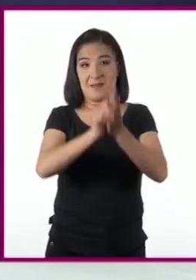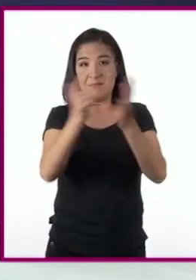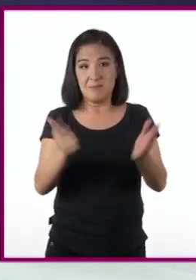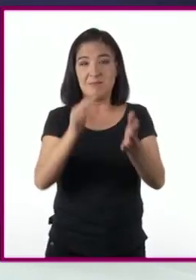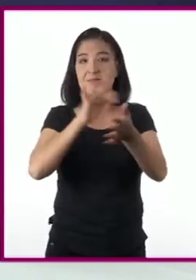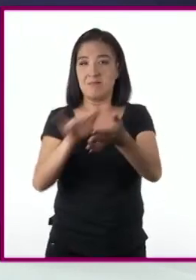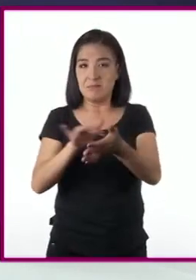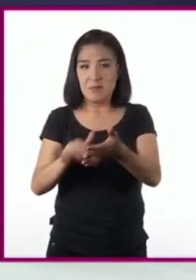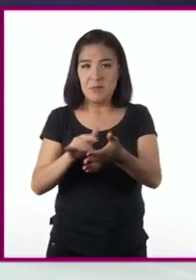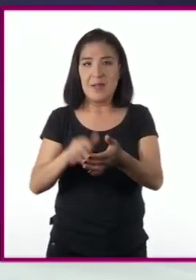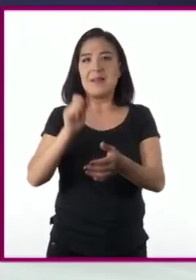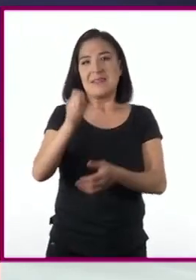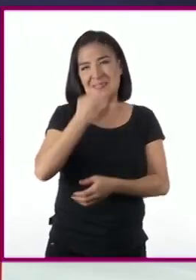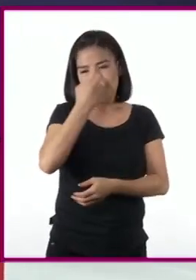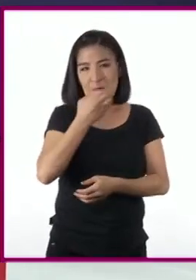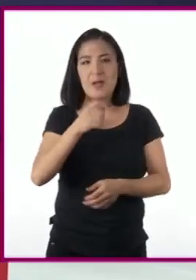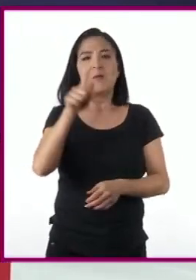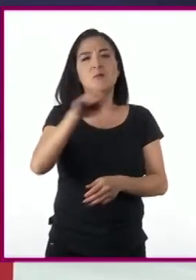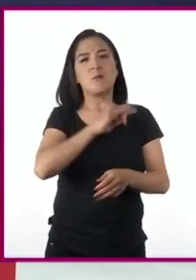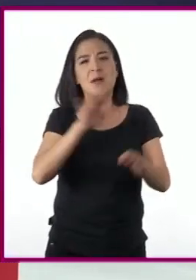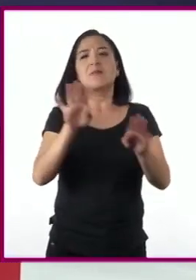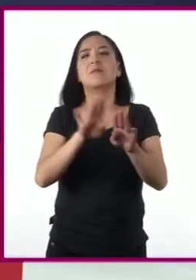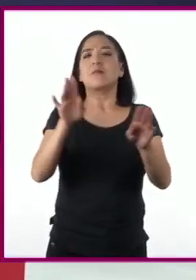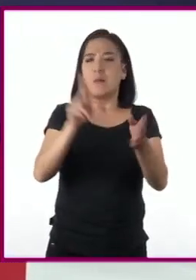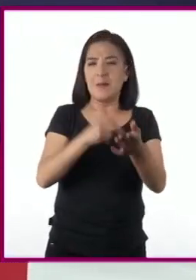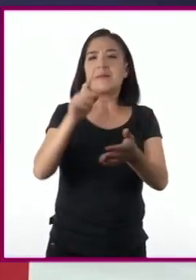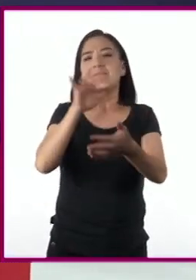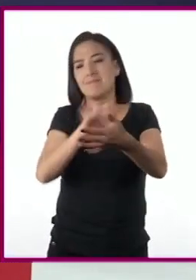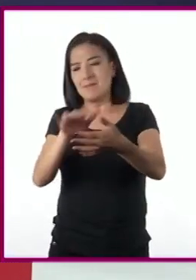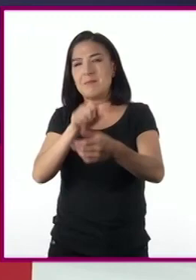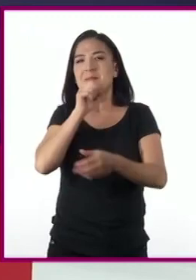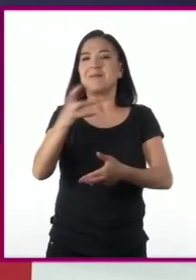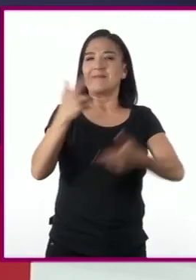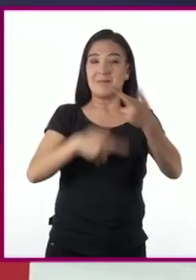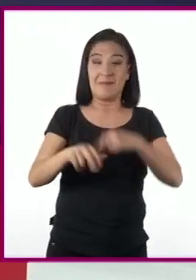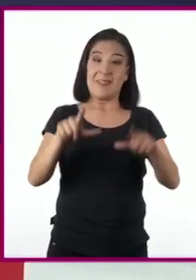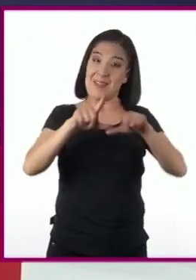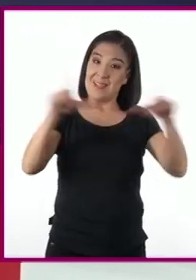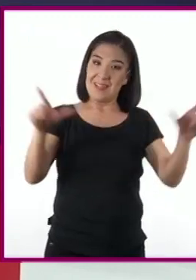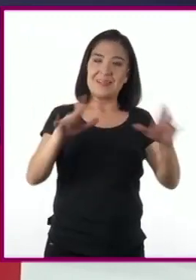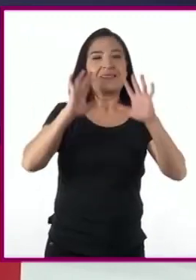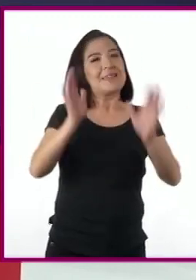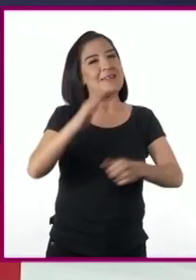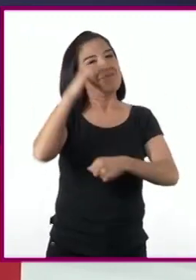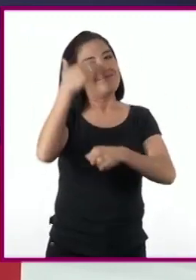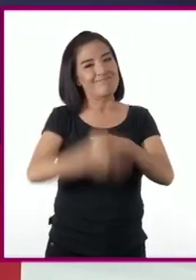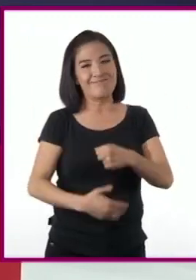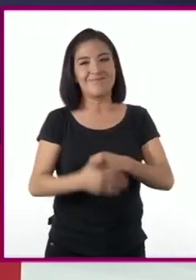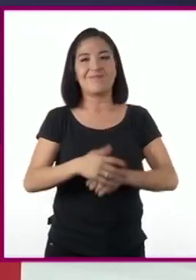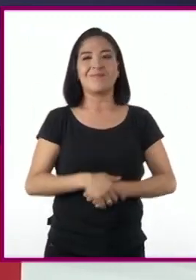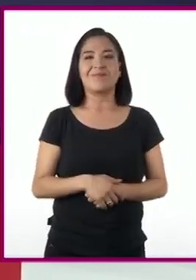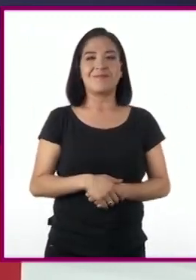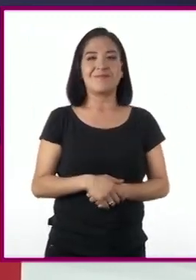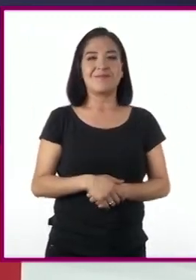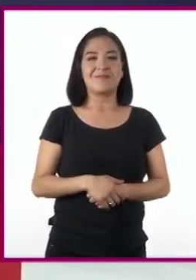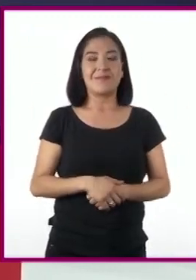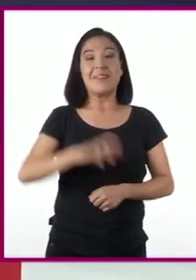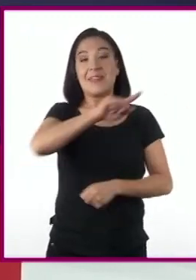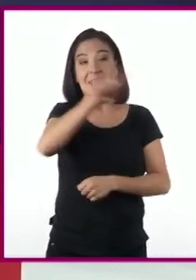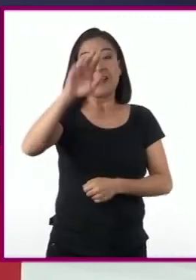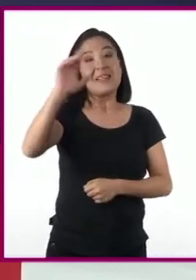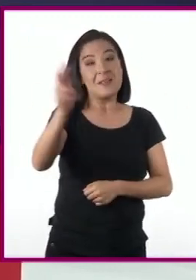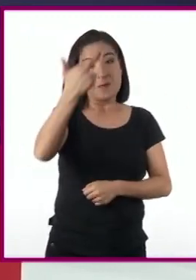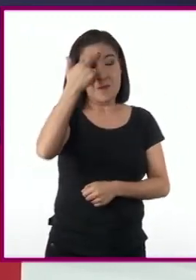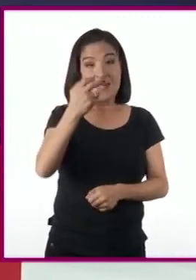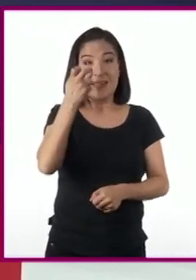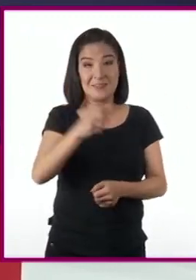pueden repasar de forma libre este tema. ¿Listo? ¡Hemos terminado! Recuerden que